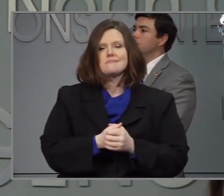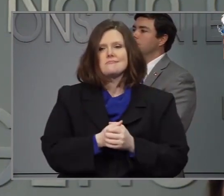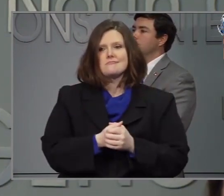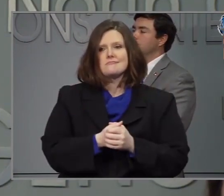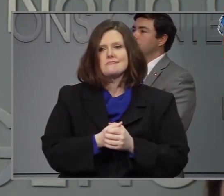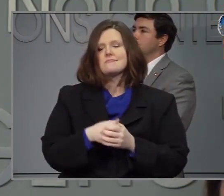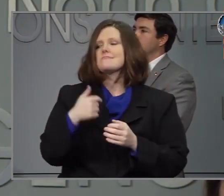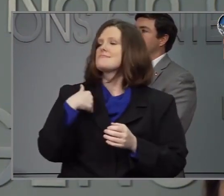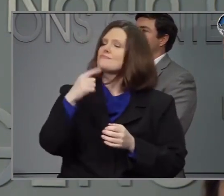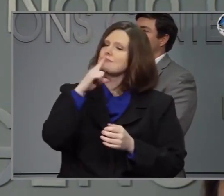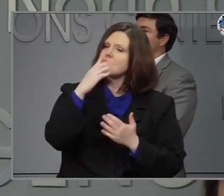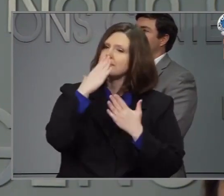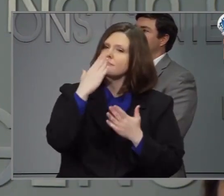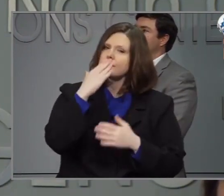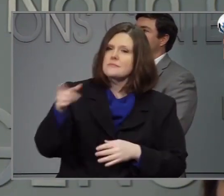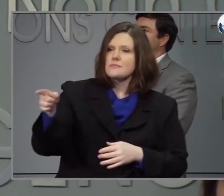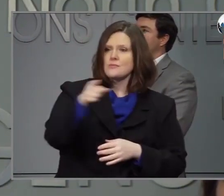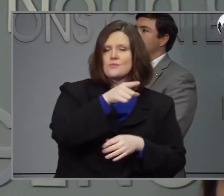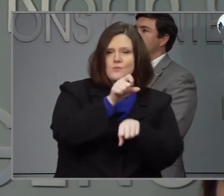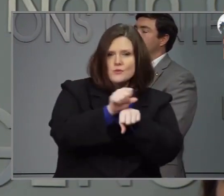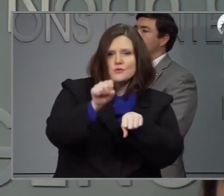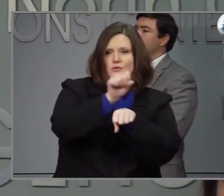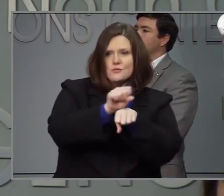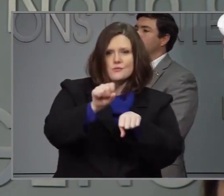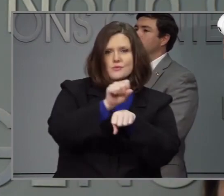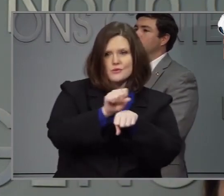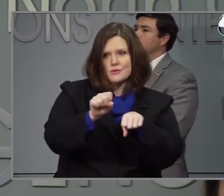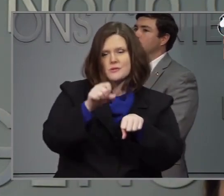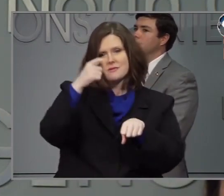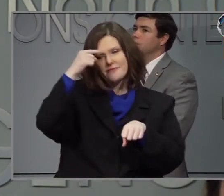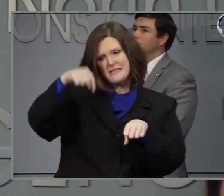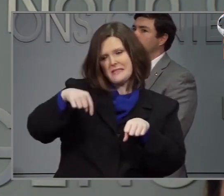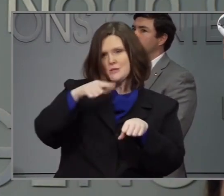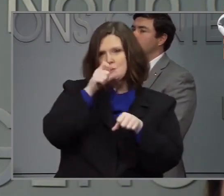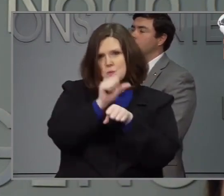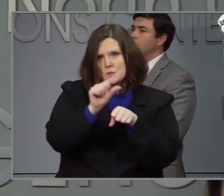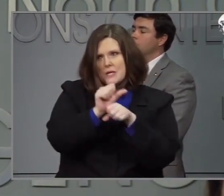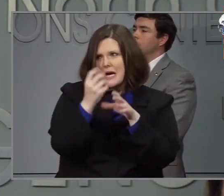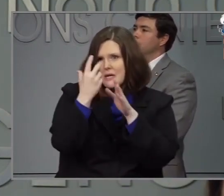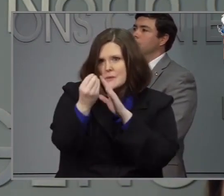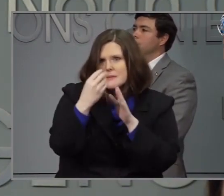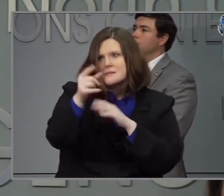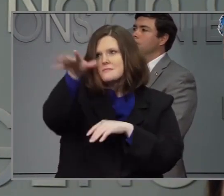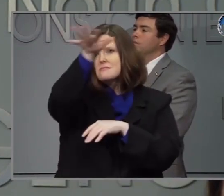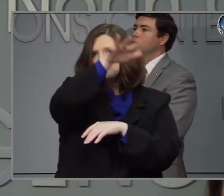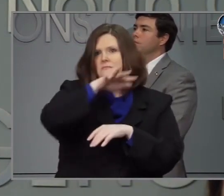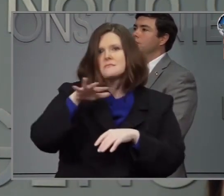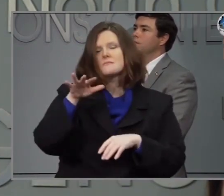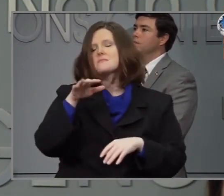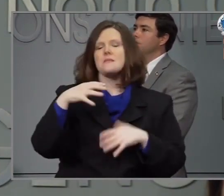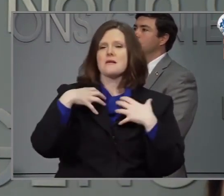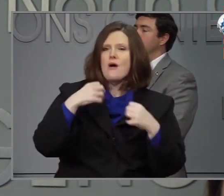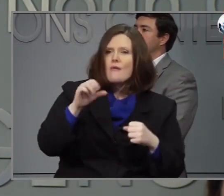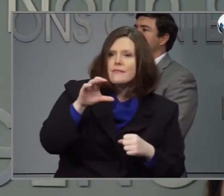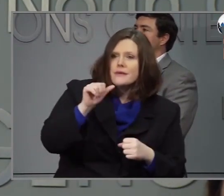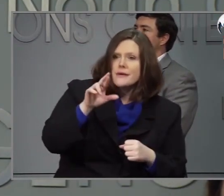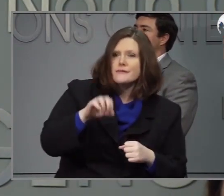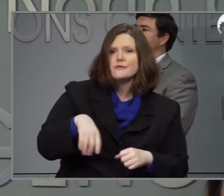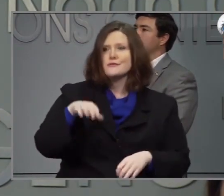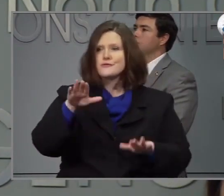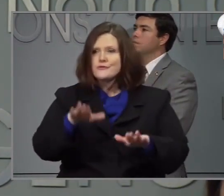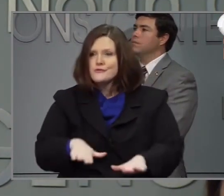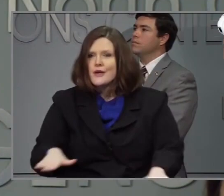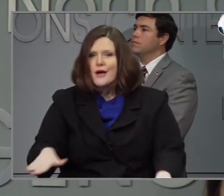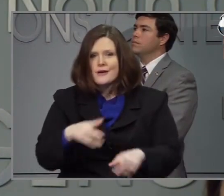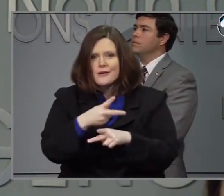agradezco mucho a todos los que están trabajando en en la delantera de esta pandemia los trabajadores de